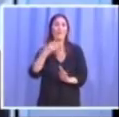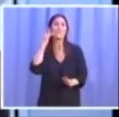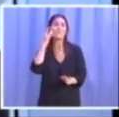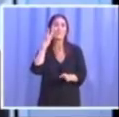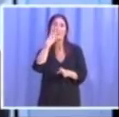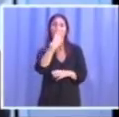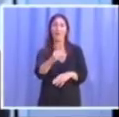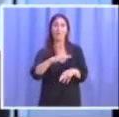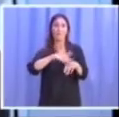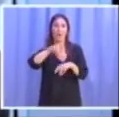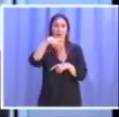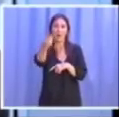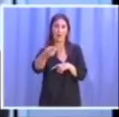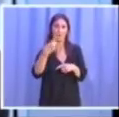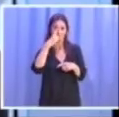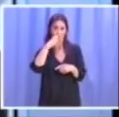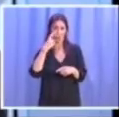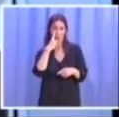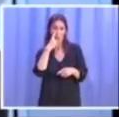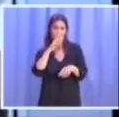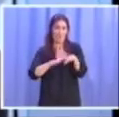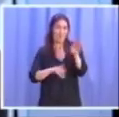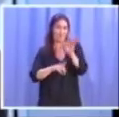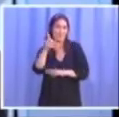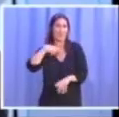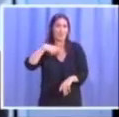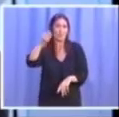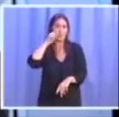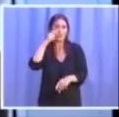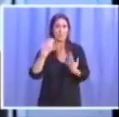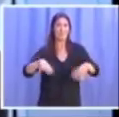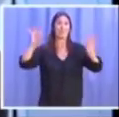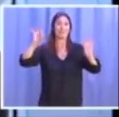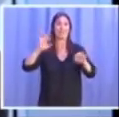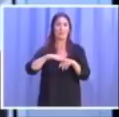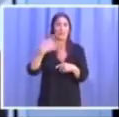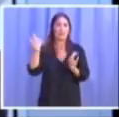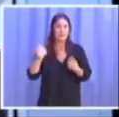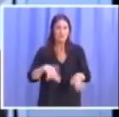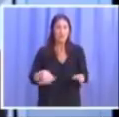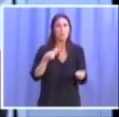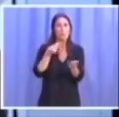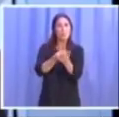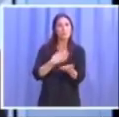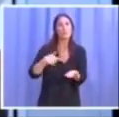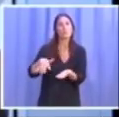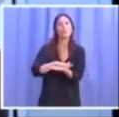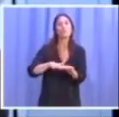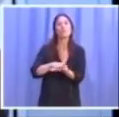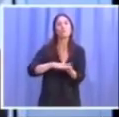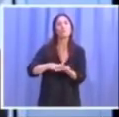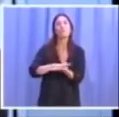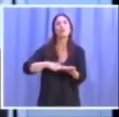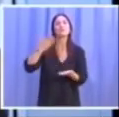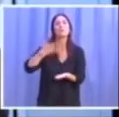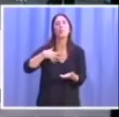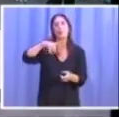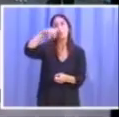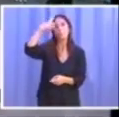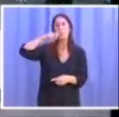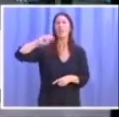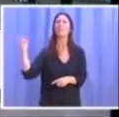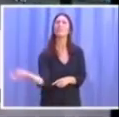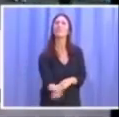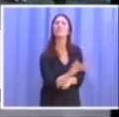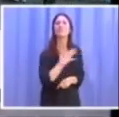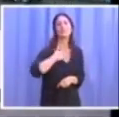el próximo mes de junio para desarrollar el turismo de excelencia. Y hemos puesto las bases fundamentales, señor Cuenca, de la cultura, diversidad